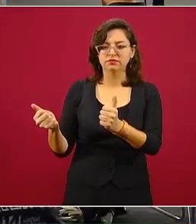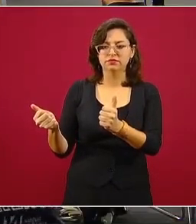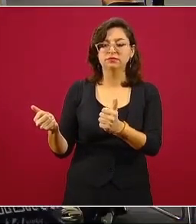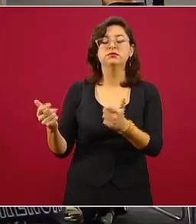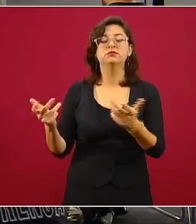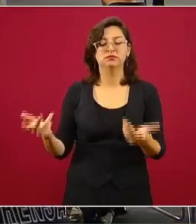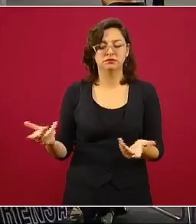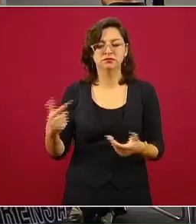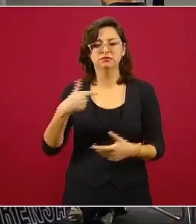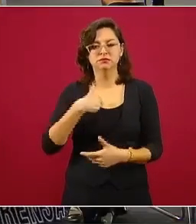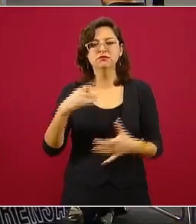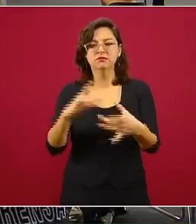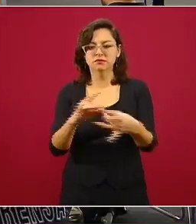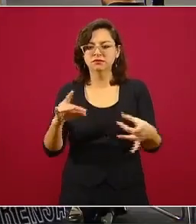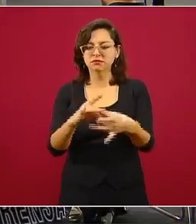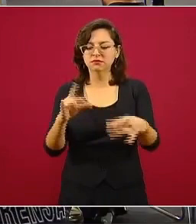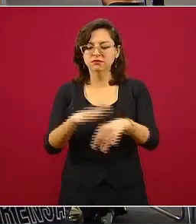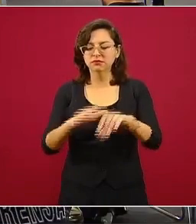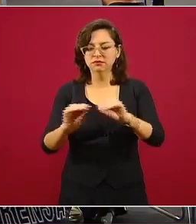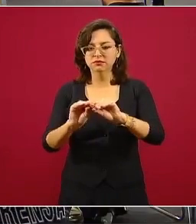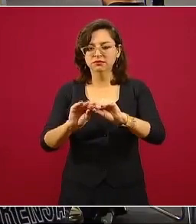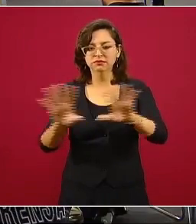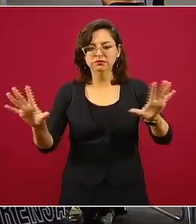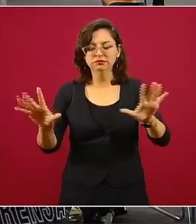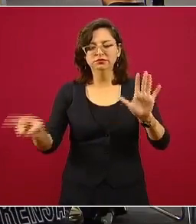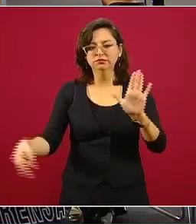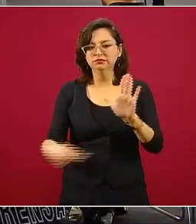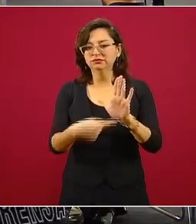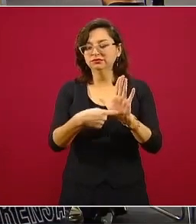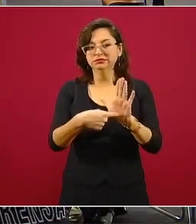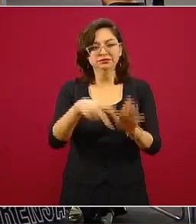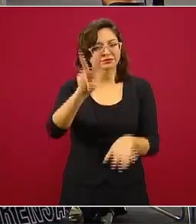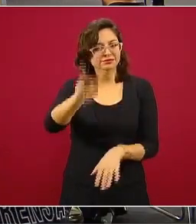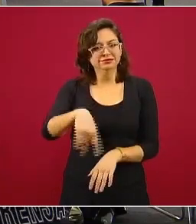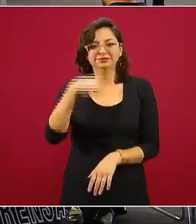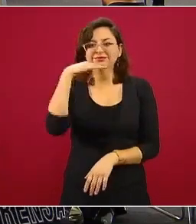aquí lo digo, muy hipócrita,